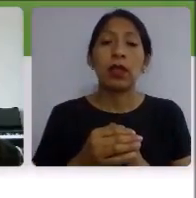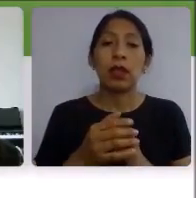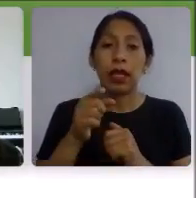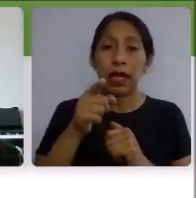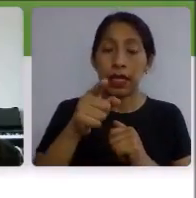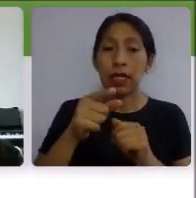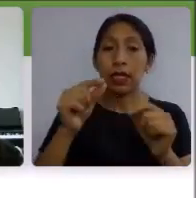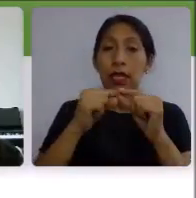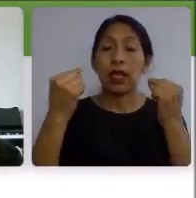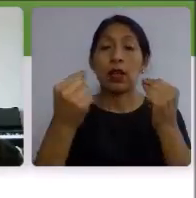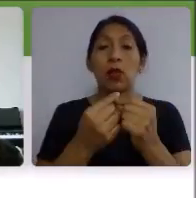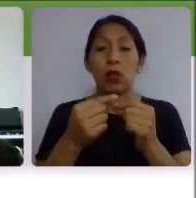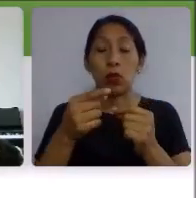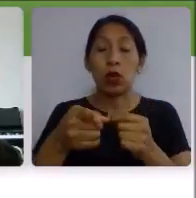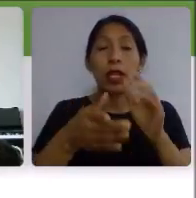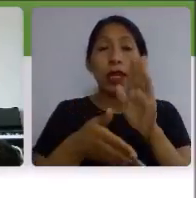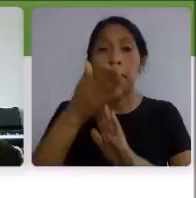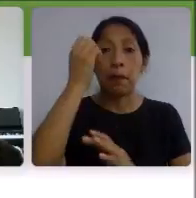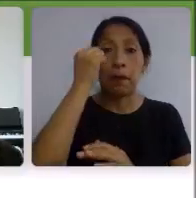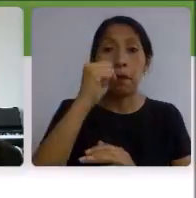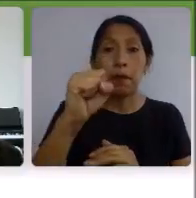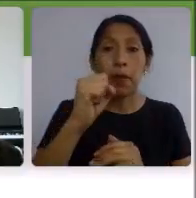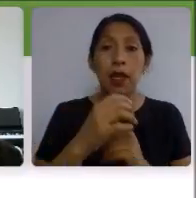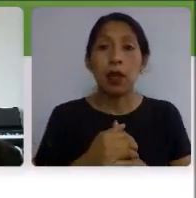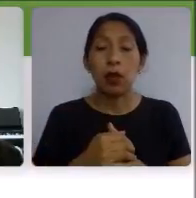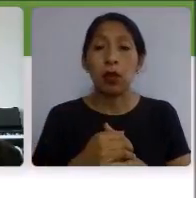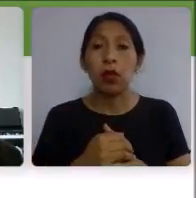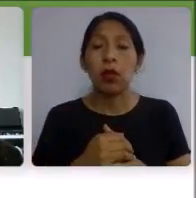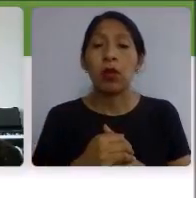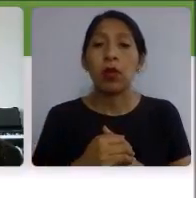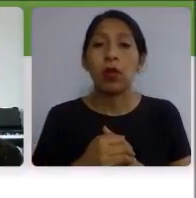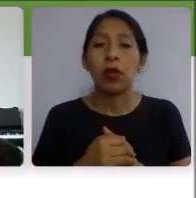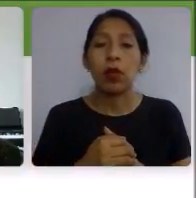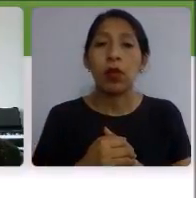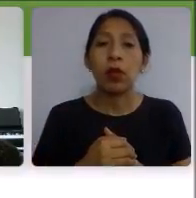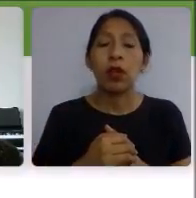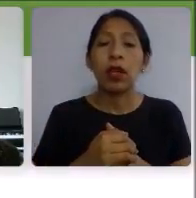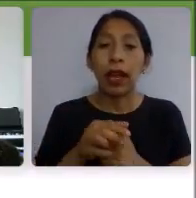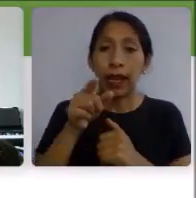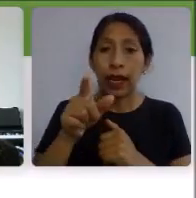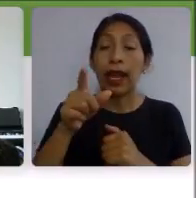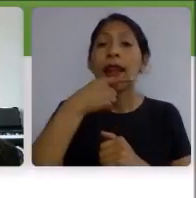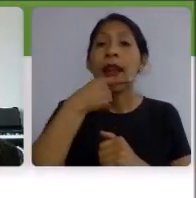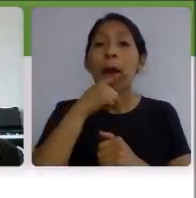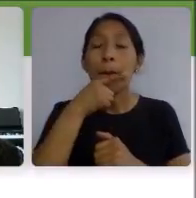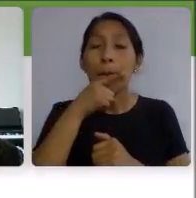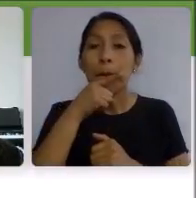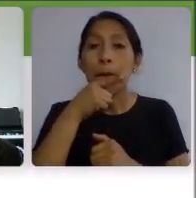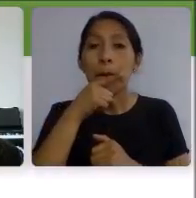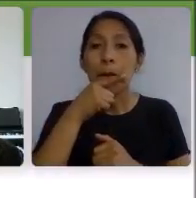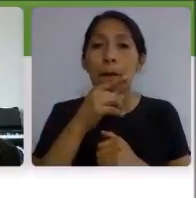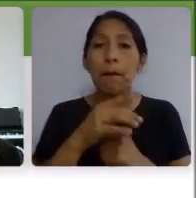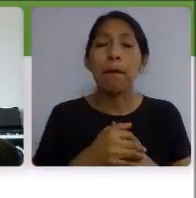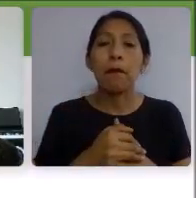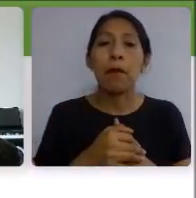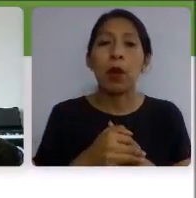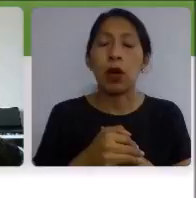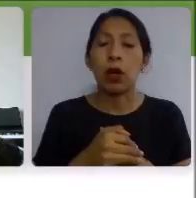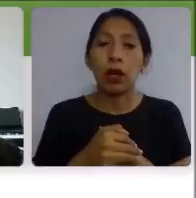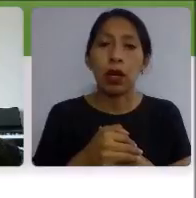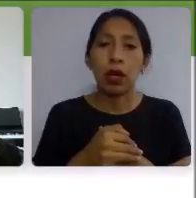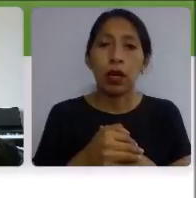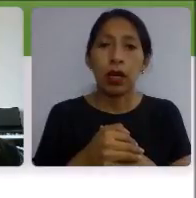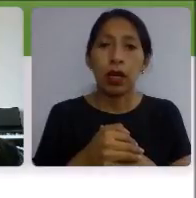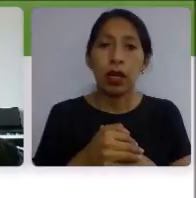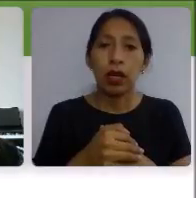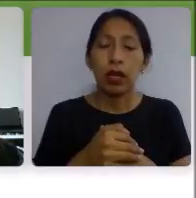al extranjero. Y entre aquellos que no viajaron, destacan las mujeres, el segmento femenino, el nivel